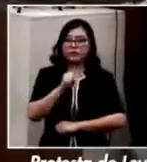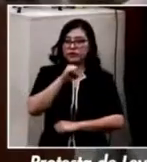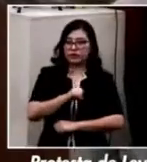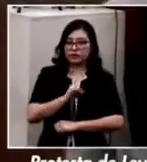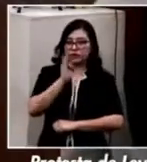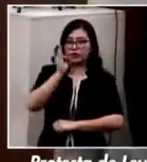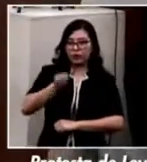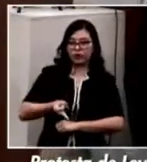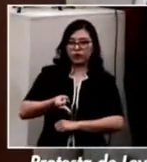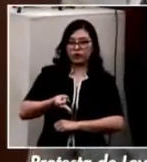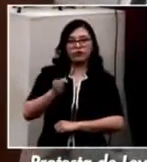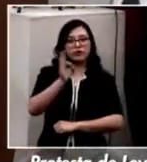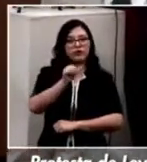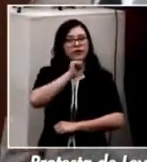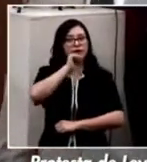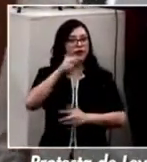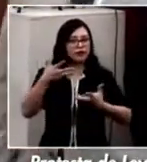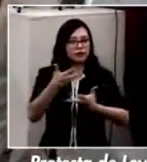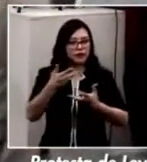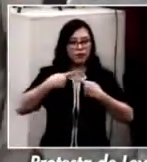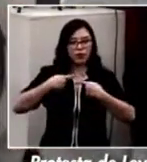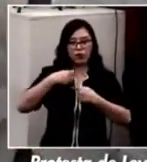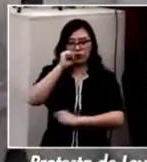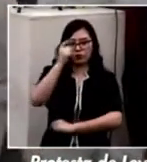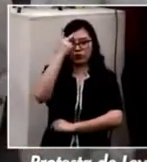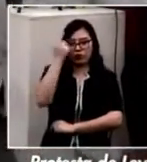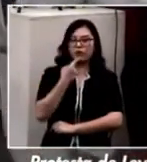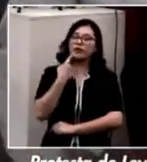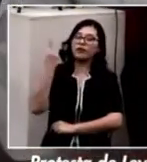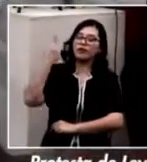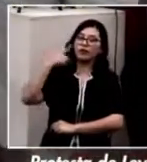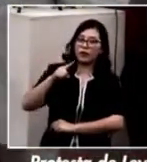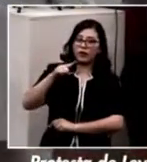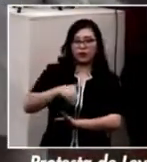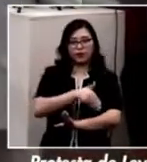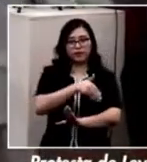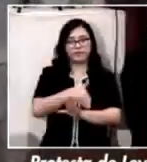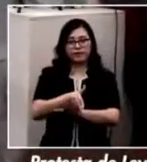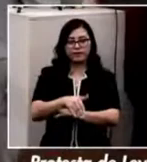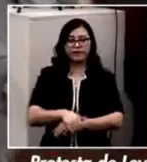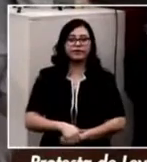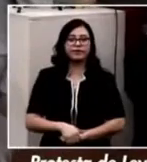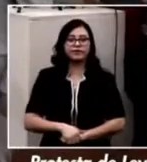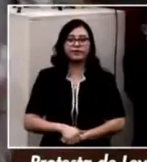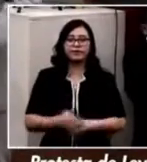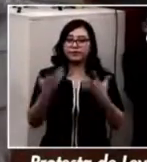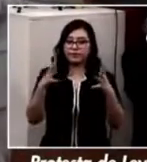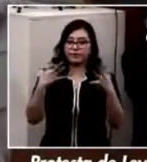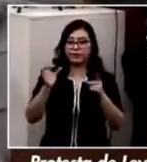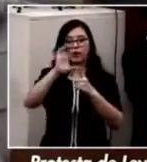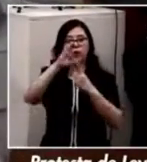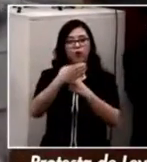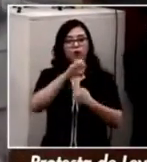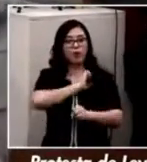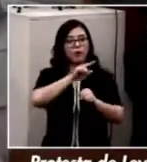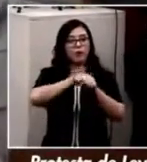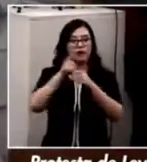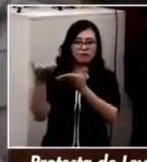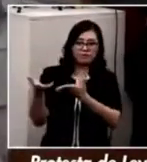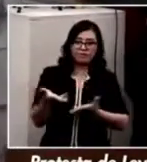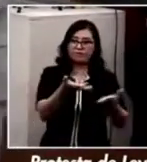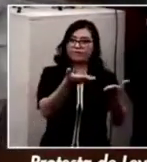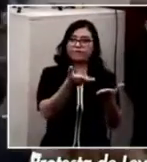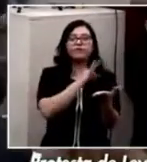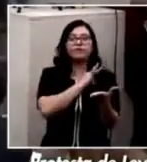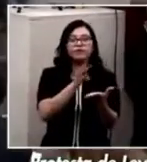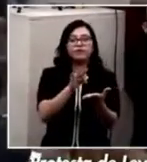de la Paz en el Estado, en donde a nivel nacional estas mesas son permanentes. Me he sumado a los esfuerzos del Ejecutivo, a